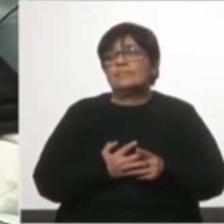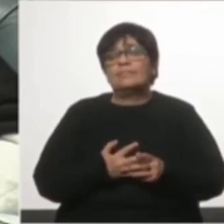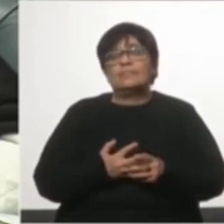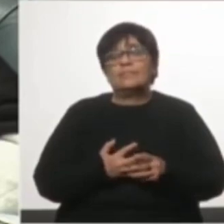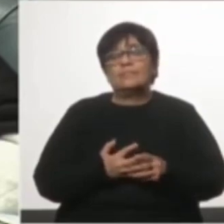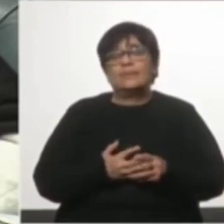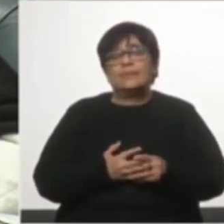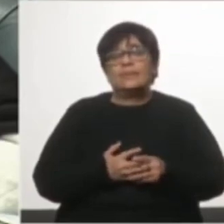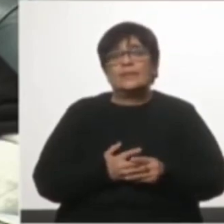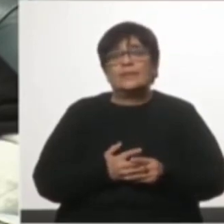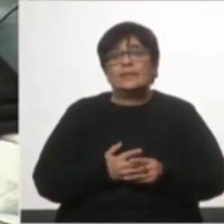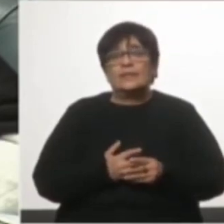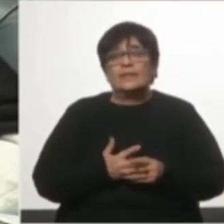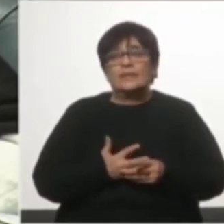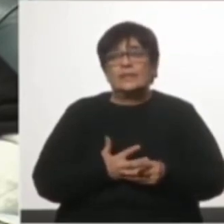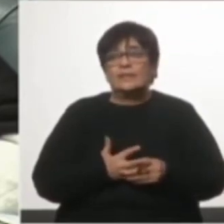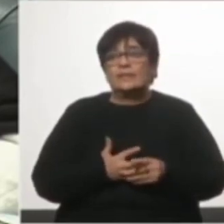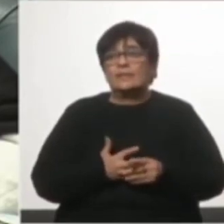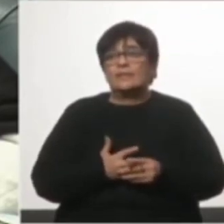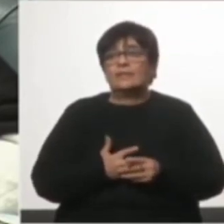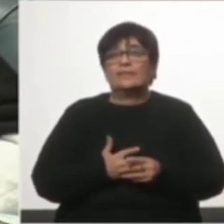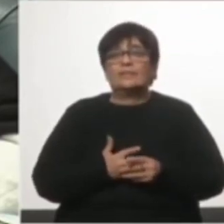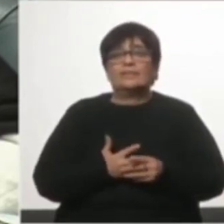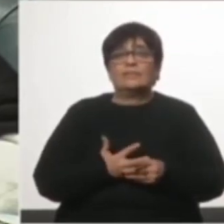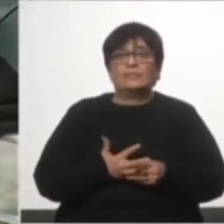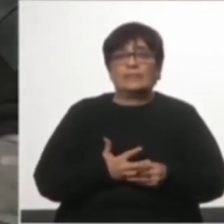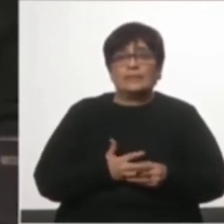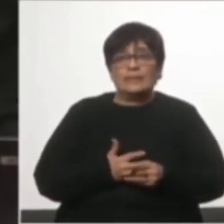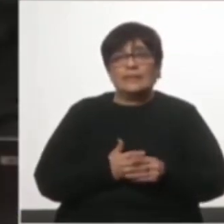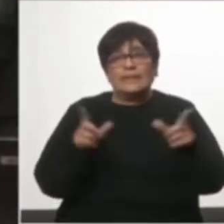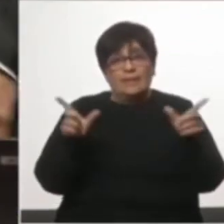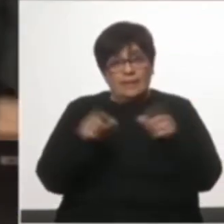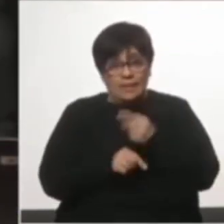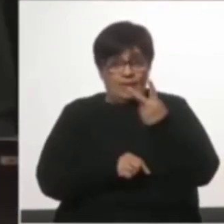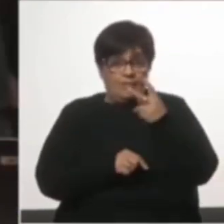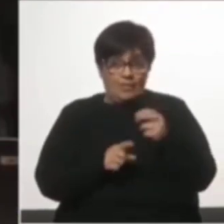Terminaron los 20 minutos que supuestamente se acordaron y ahora